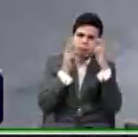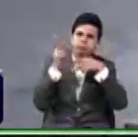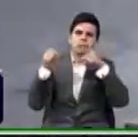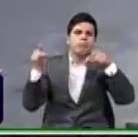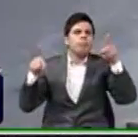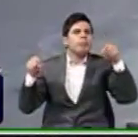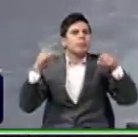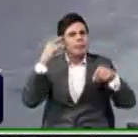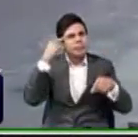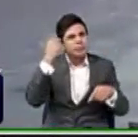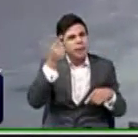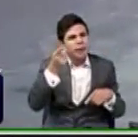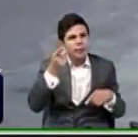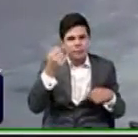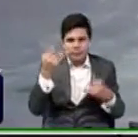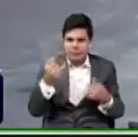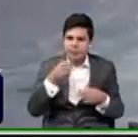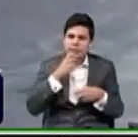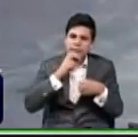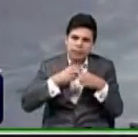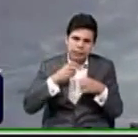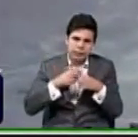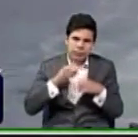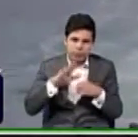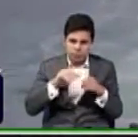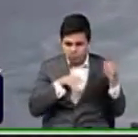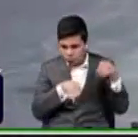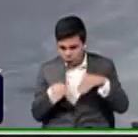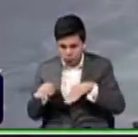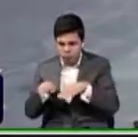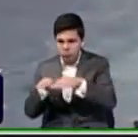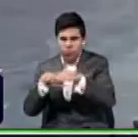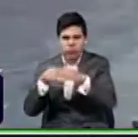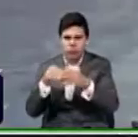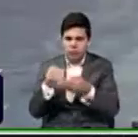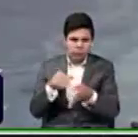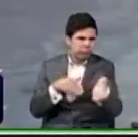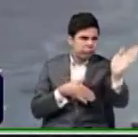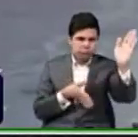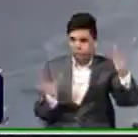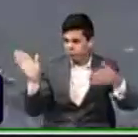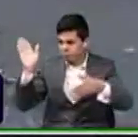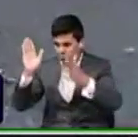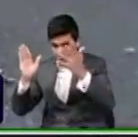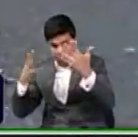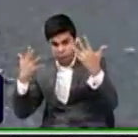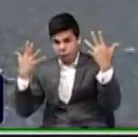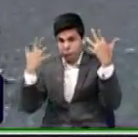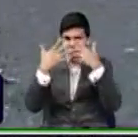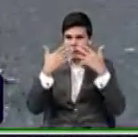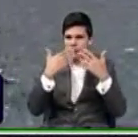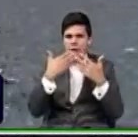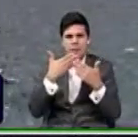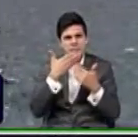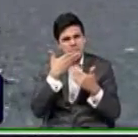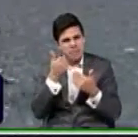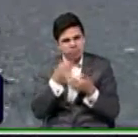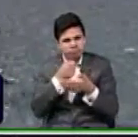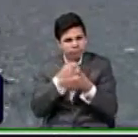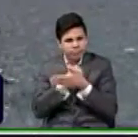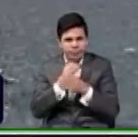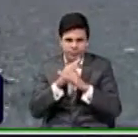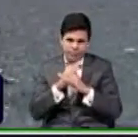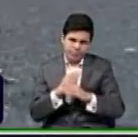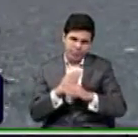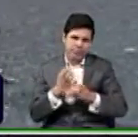eso es un tráfico afluente, digamos, de muchas direcciones para evitar precisamente